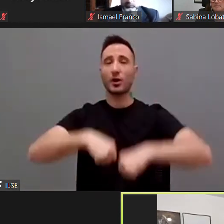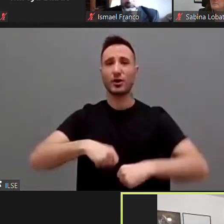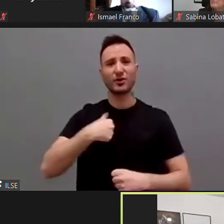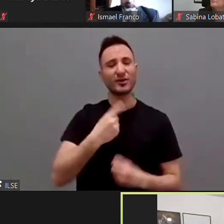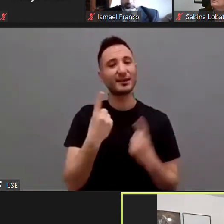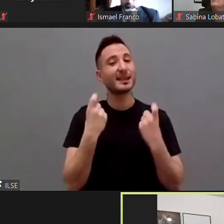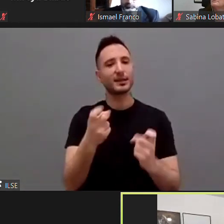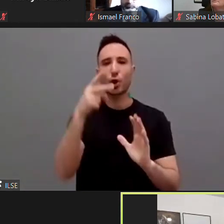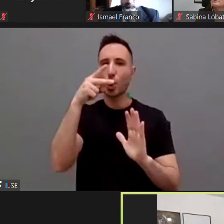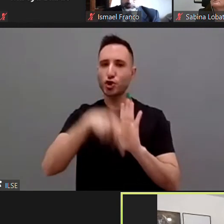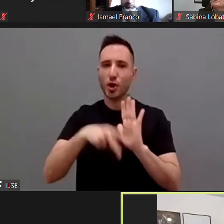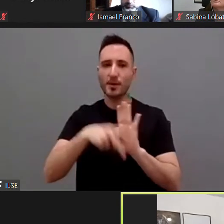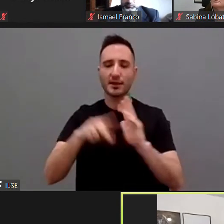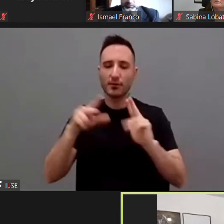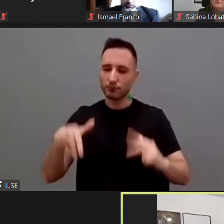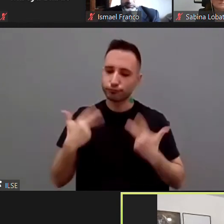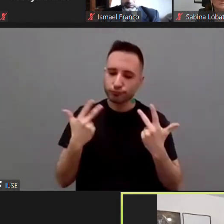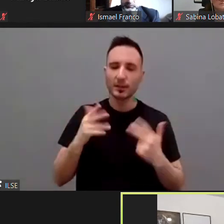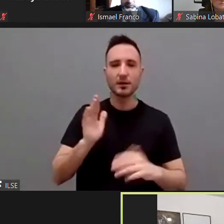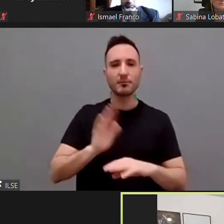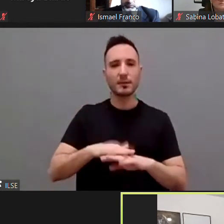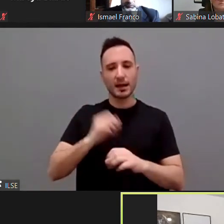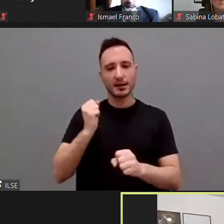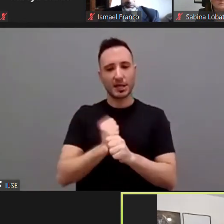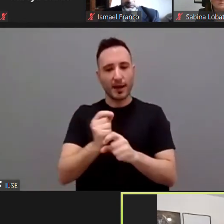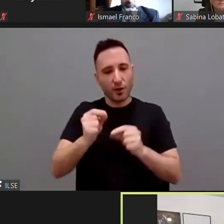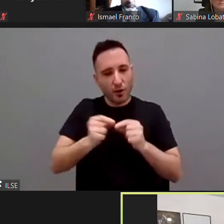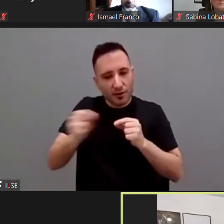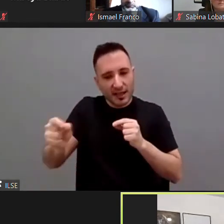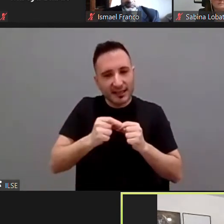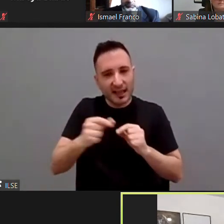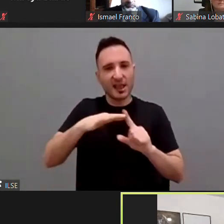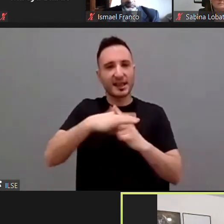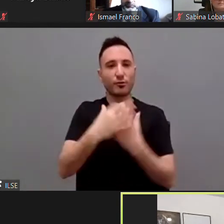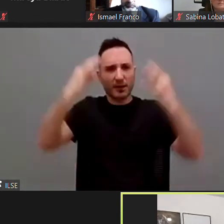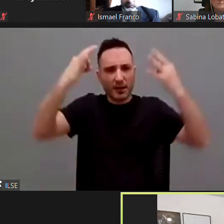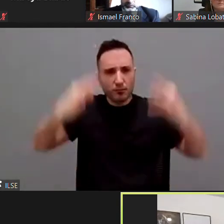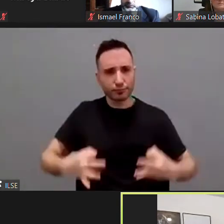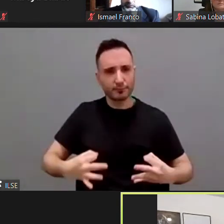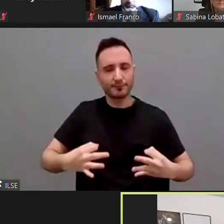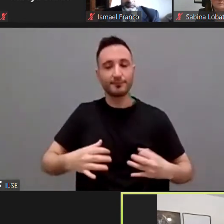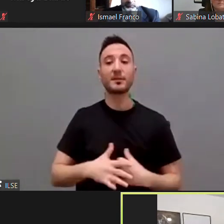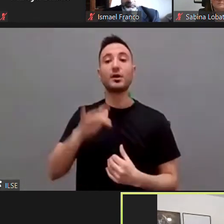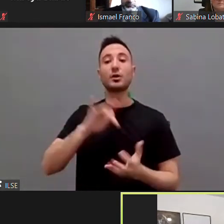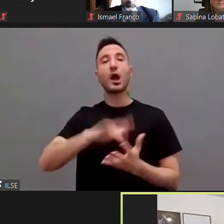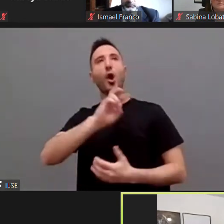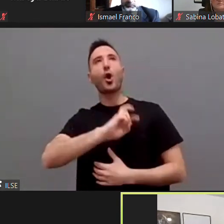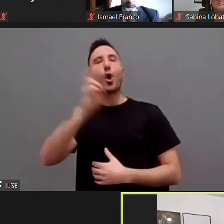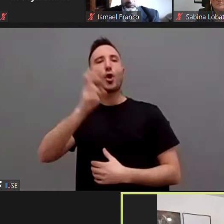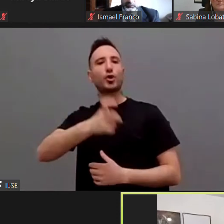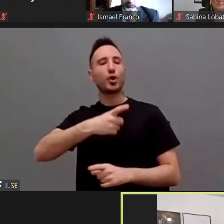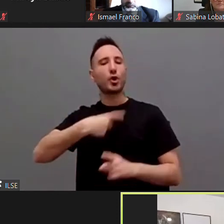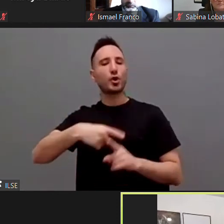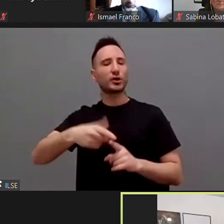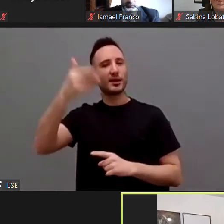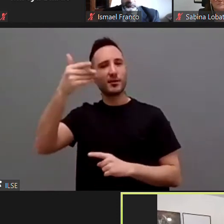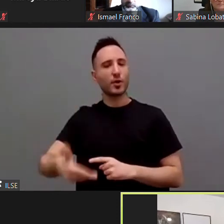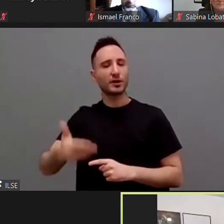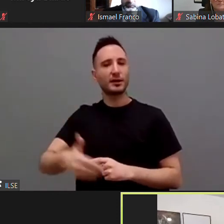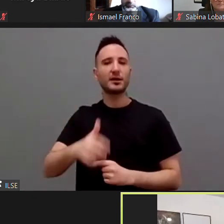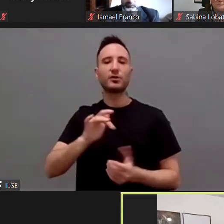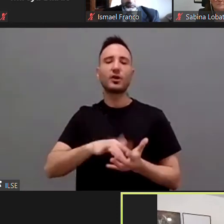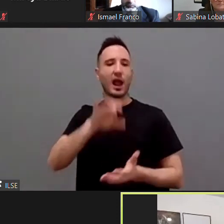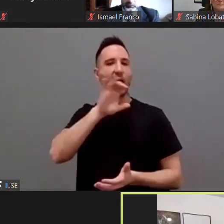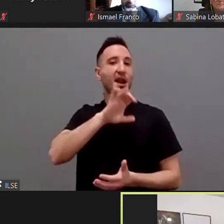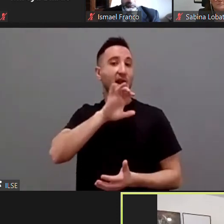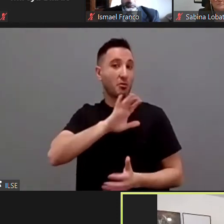nos permitan acogernos a un teletrabajo en ciertas circunstancias. Luego, por ejemplo, otra cosa clave, que te voy a poner un ejemplo de una anécdota que